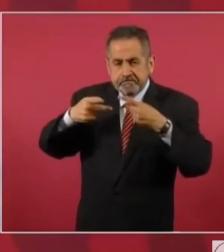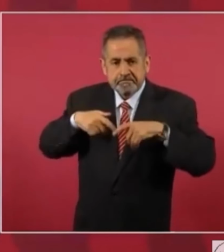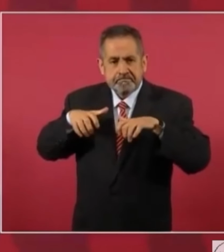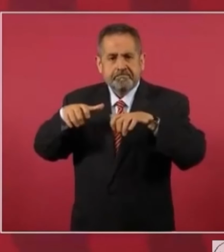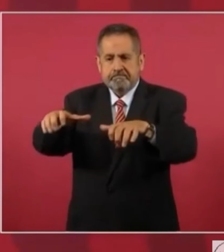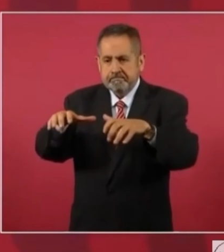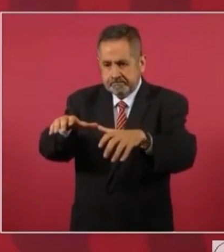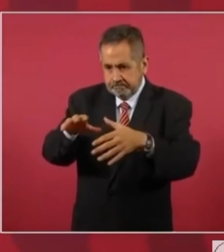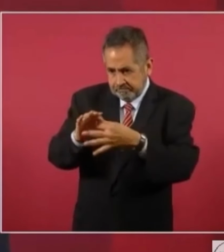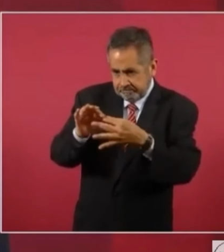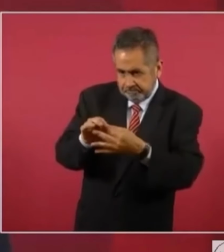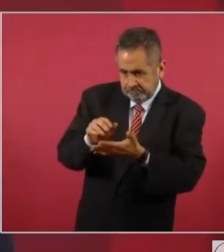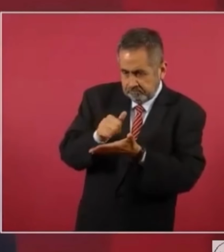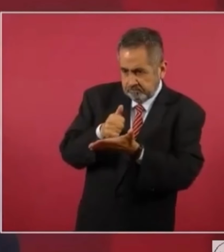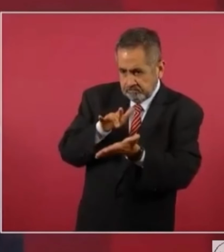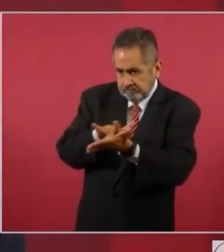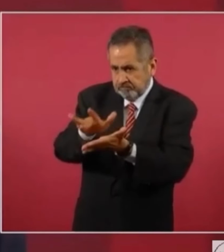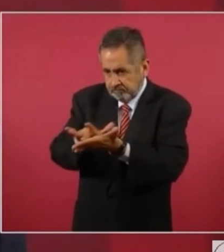apoyarse en el pueblo